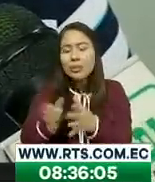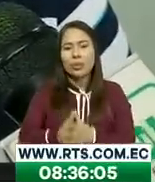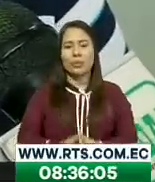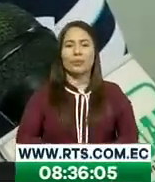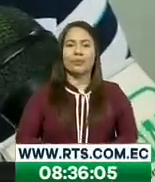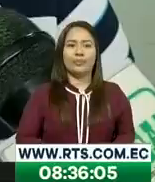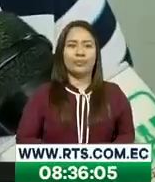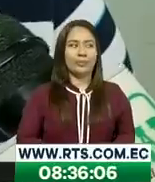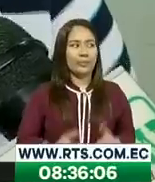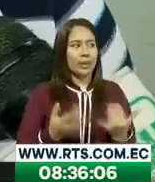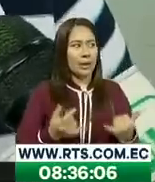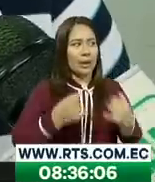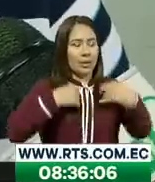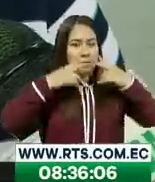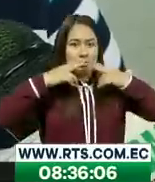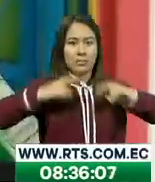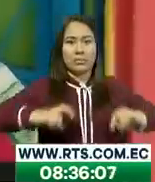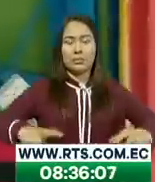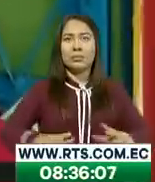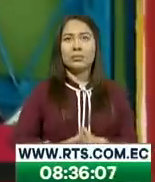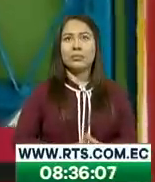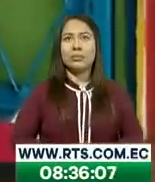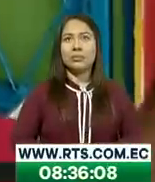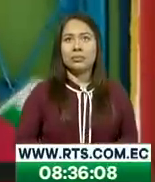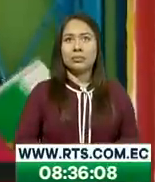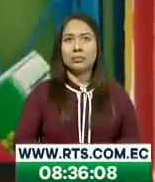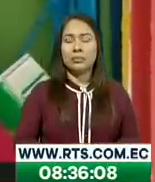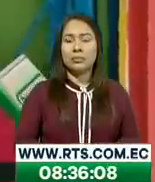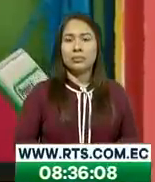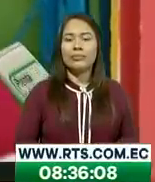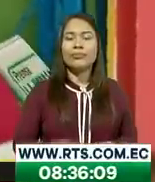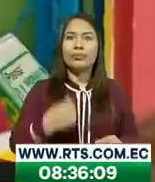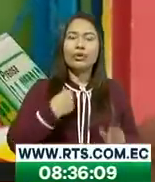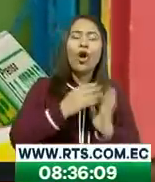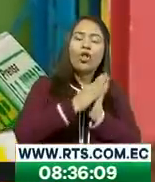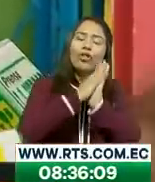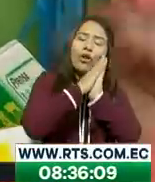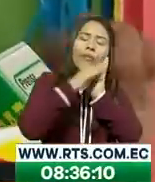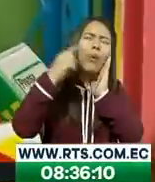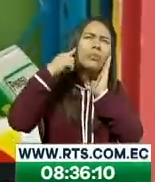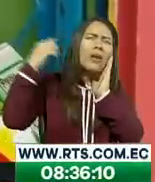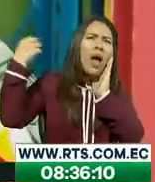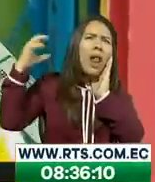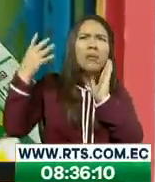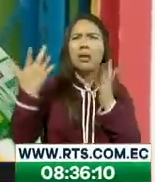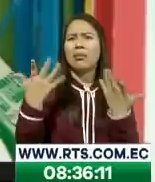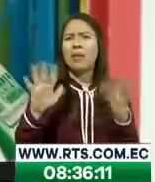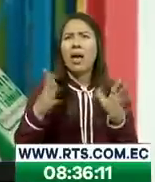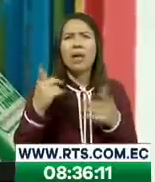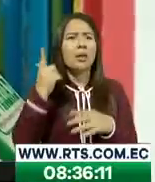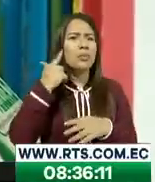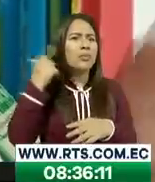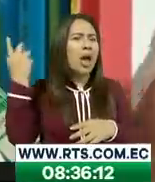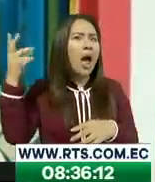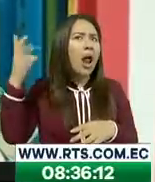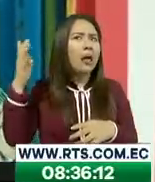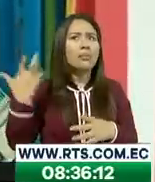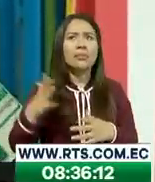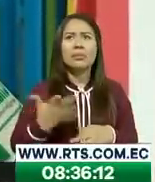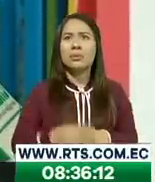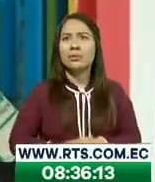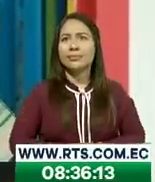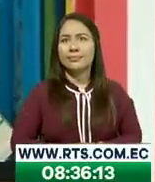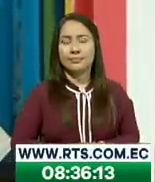incrementa la delincuencia también, no? Bastante. Entonces yo me acosté a dormir y la alarma no sonó para nada sonó la alarma, no se escuchó ni ruido